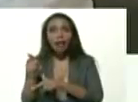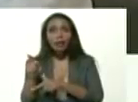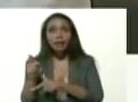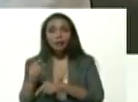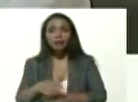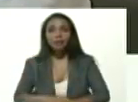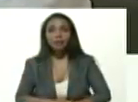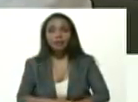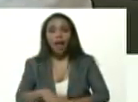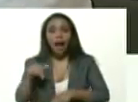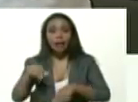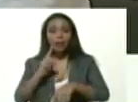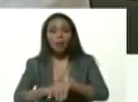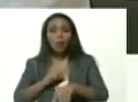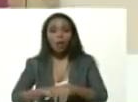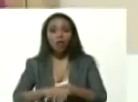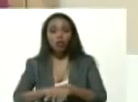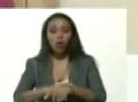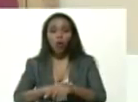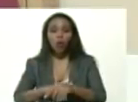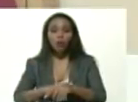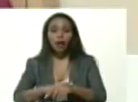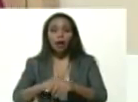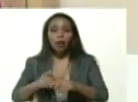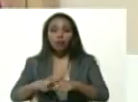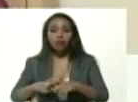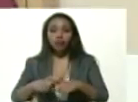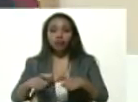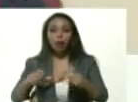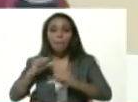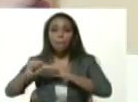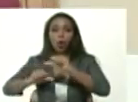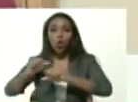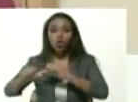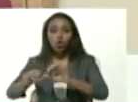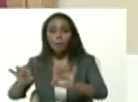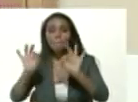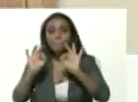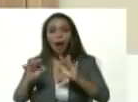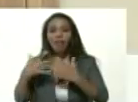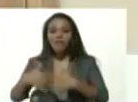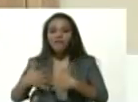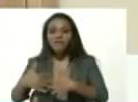bueno, entrándole a la producción específica de todos